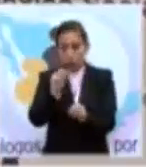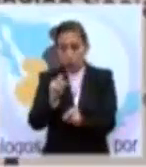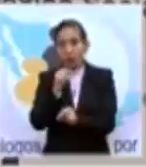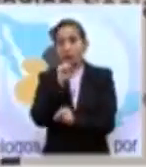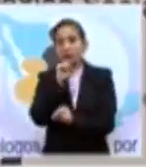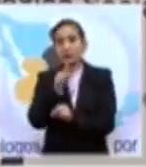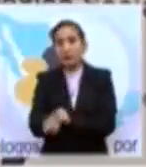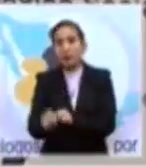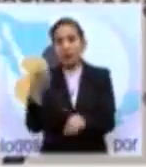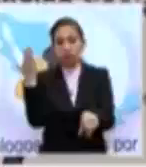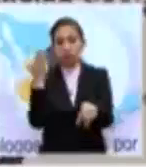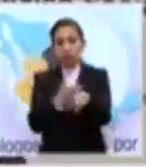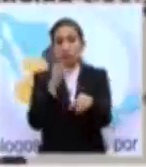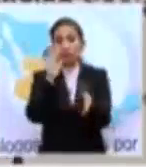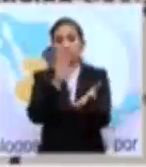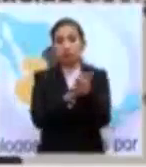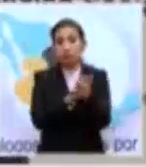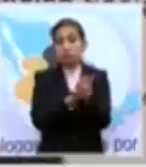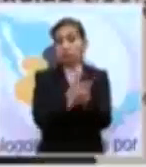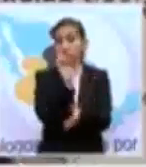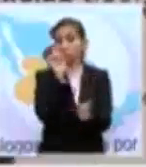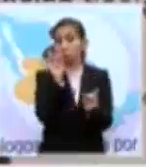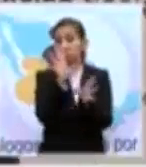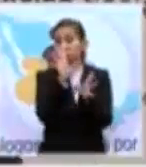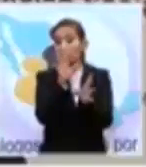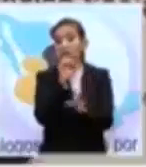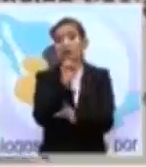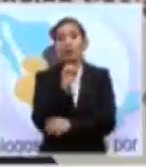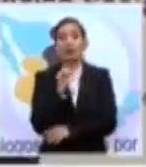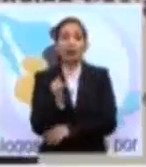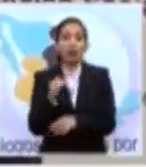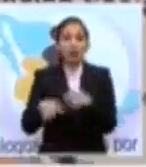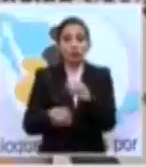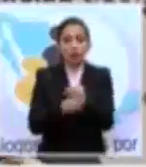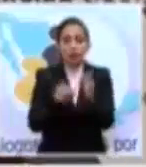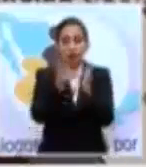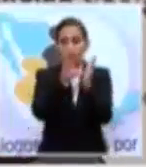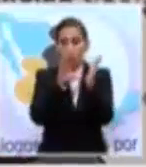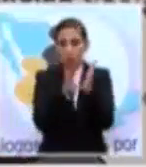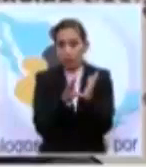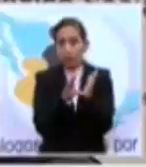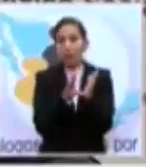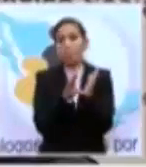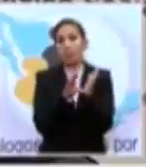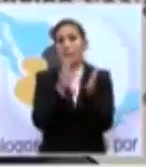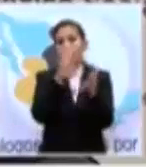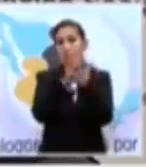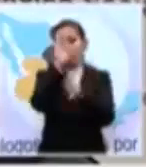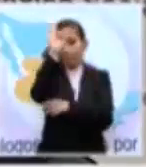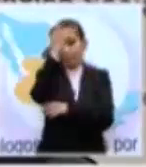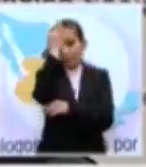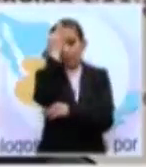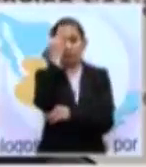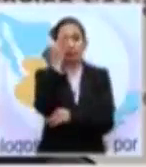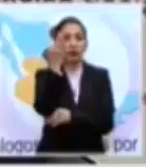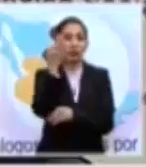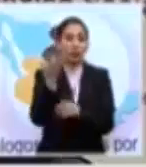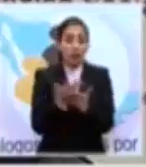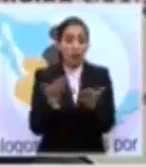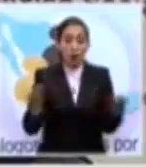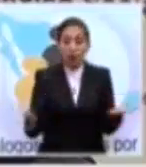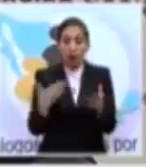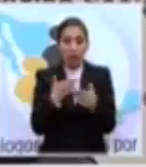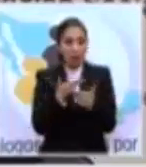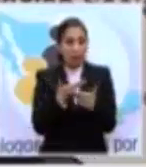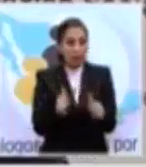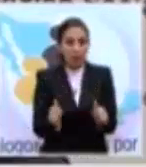sanciones penales. Y, por supuesto, una modificación al Código Penal Federal, porque al día de hoy nadie que haya estado en un